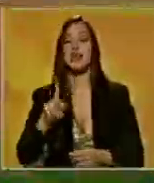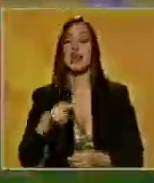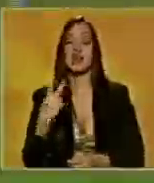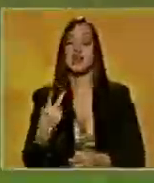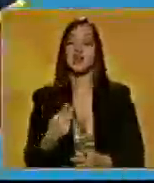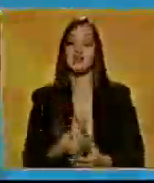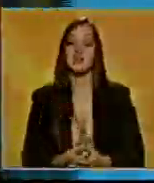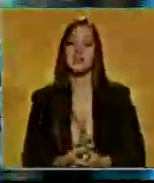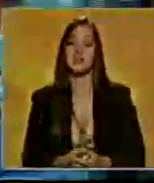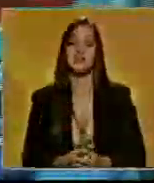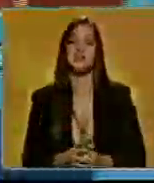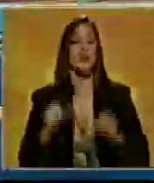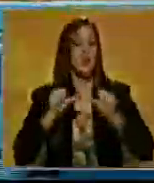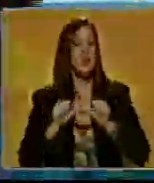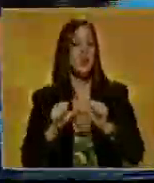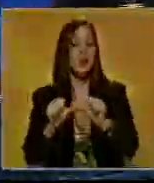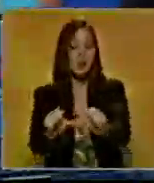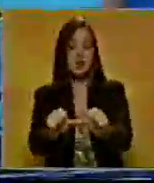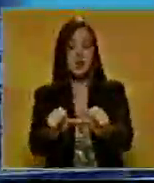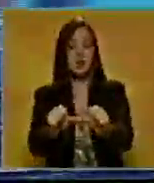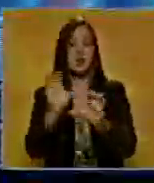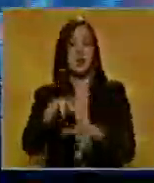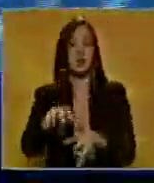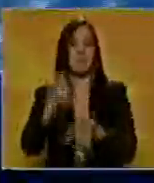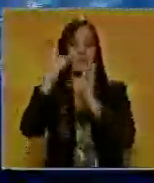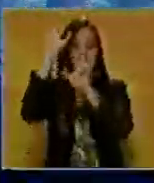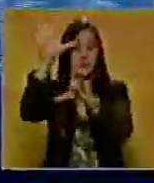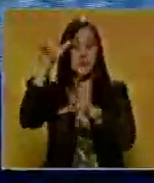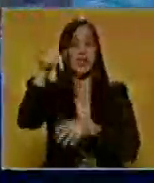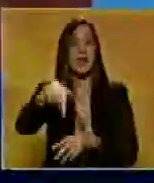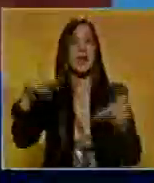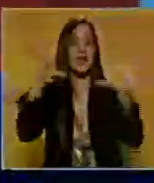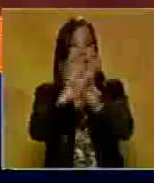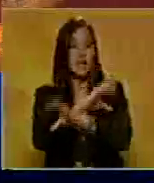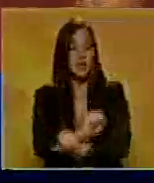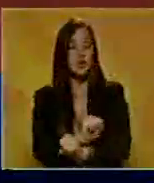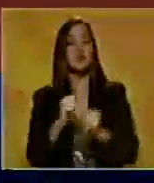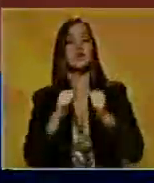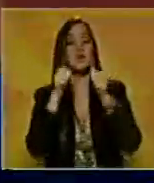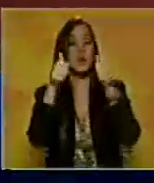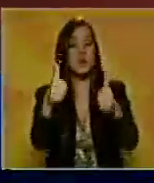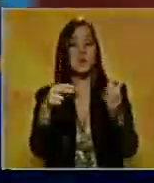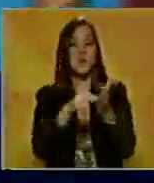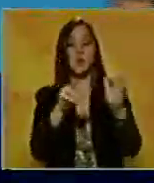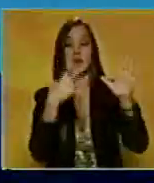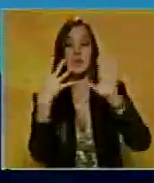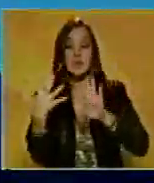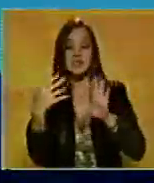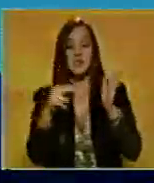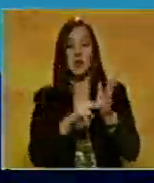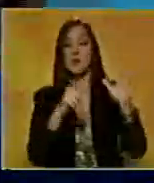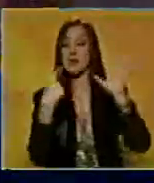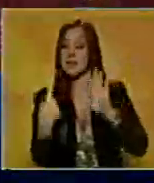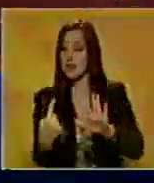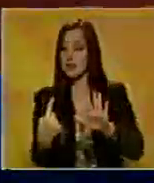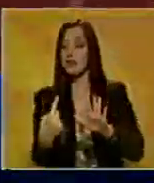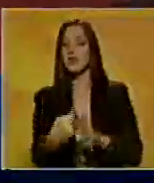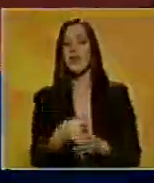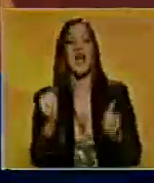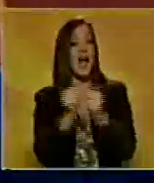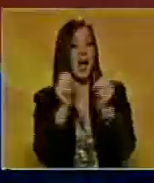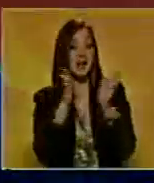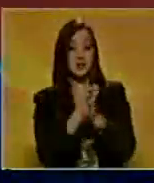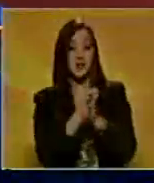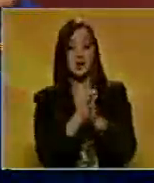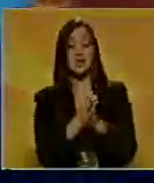Silfredo García. Seguimos con la Liga Profesional de Baloncesto, porque esta noche arranca la temporada 2015-2016 y Marinos de Anzoátegui lo hará